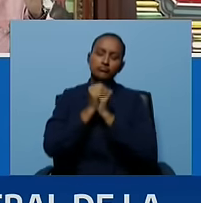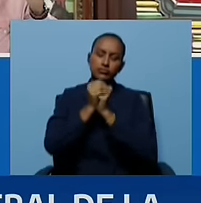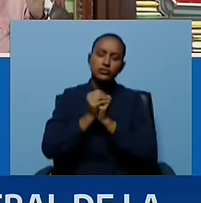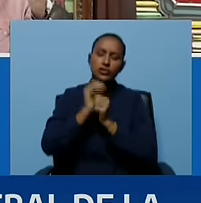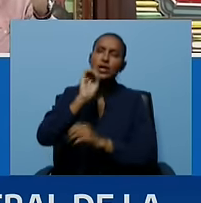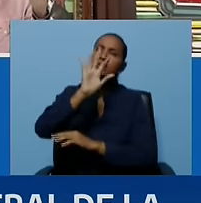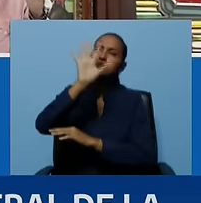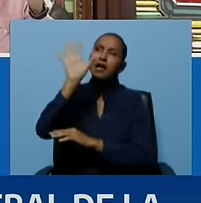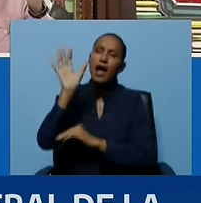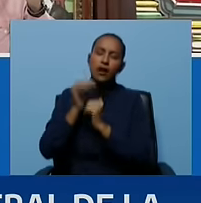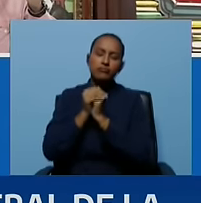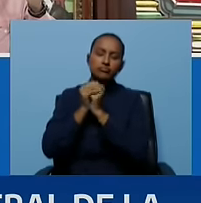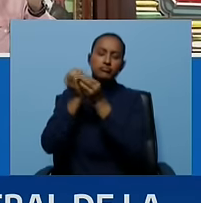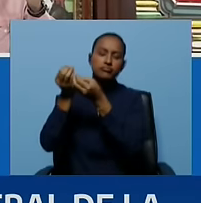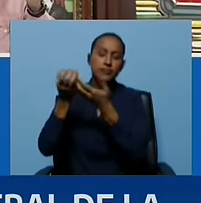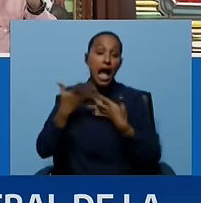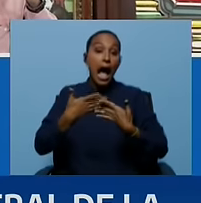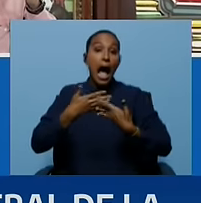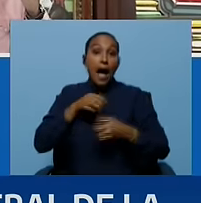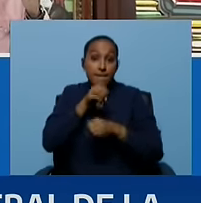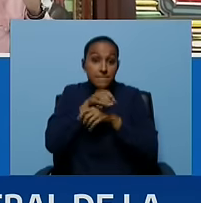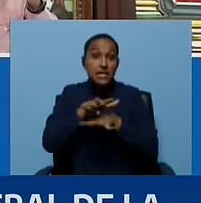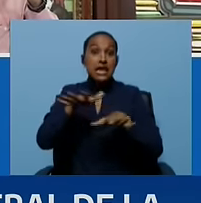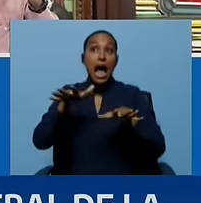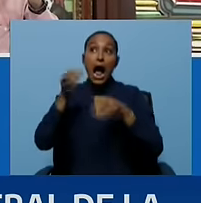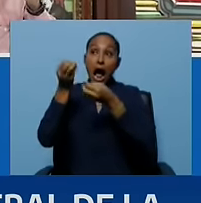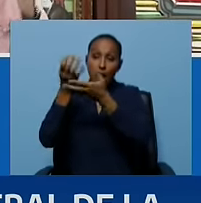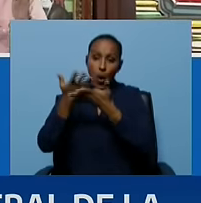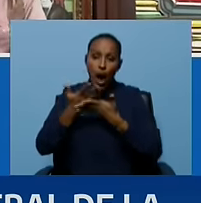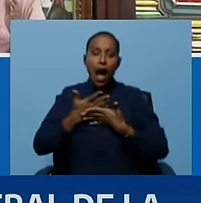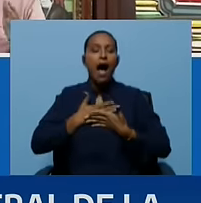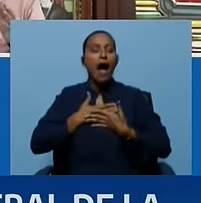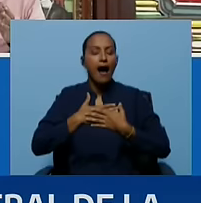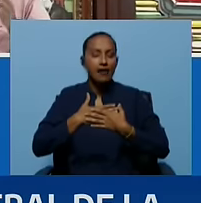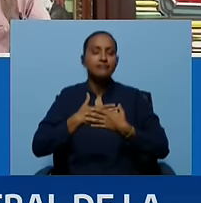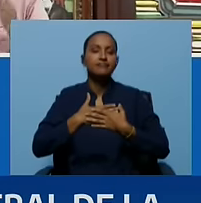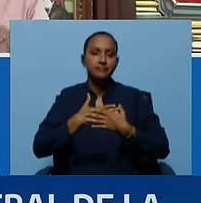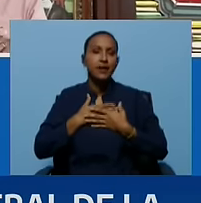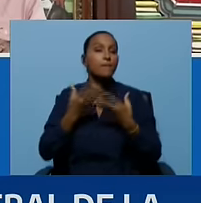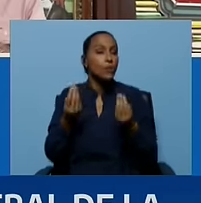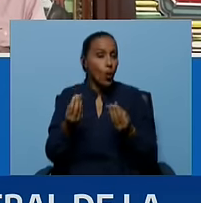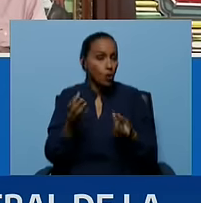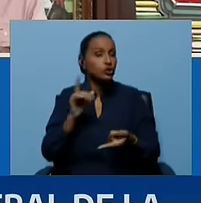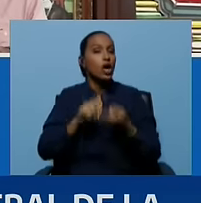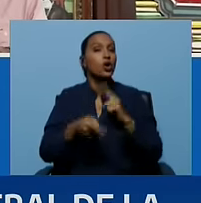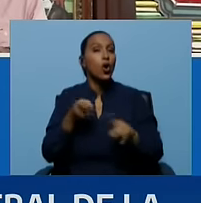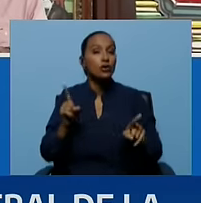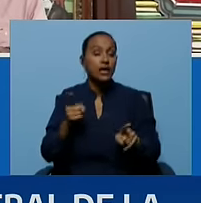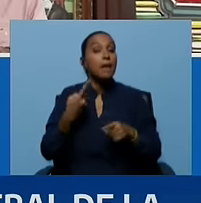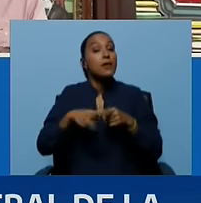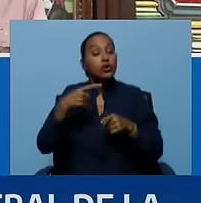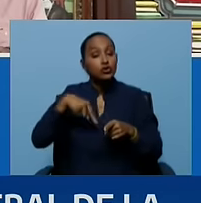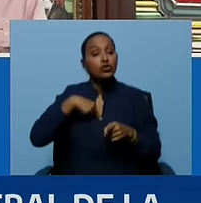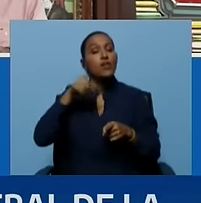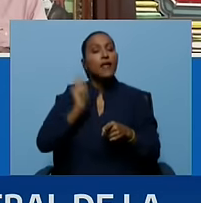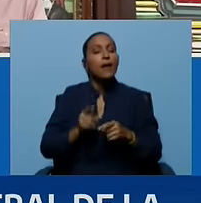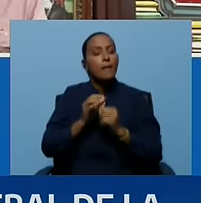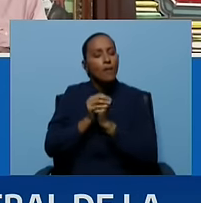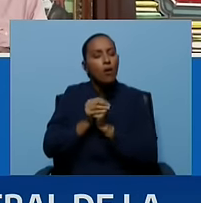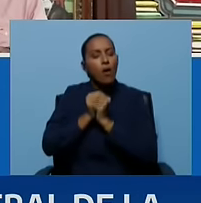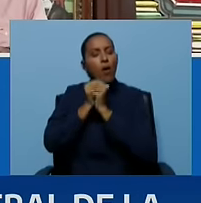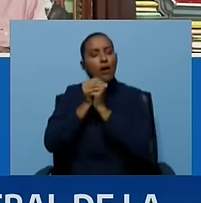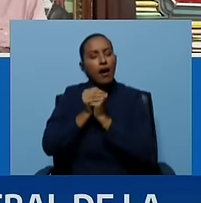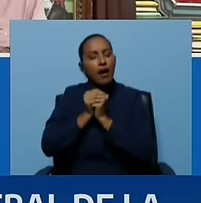llegan bastante, déjeme decirle, bastantes bendiciones. Solamente hay que orar y pedir con